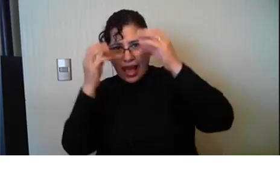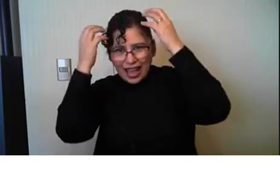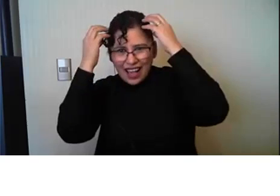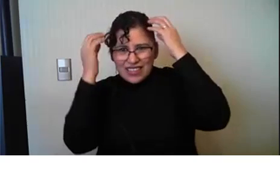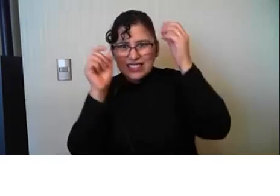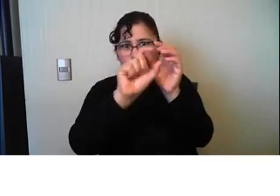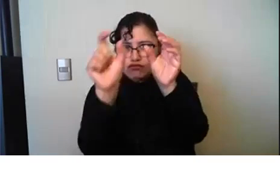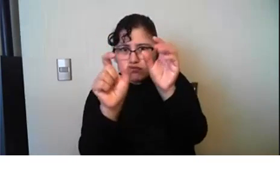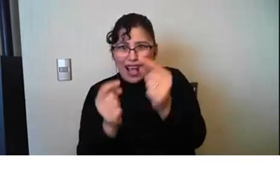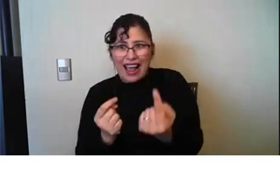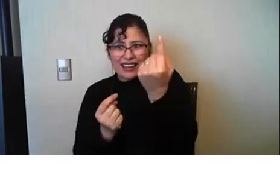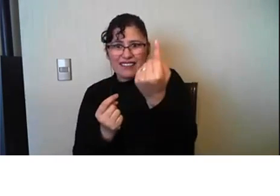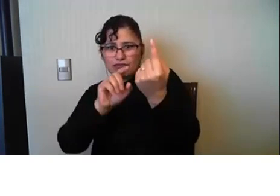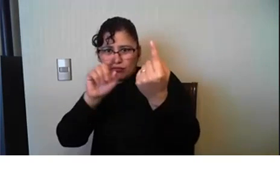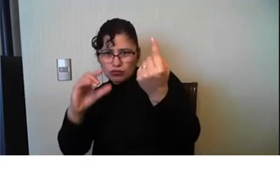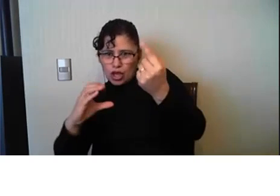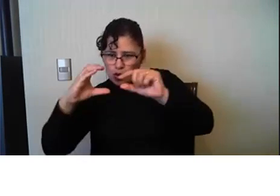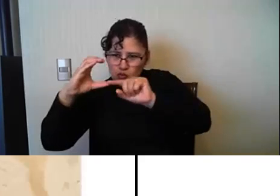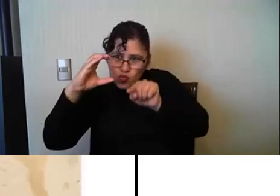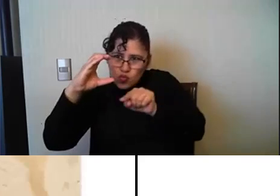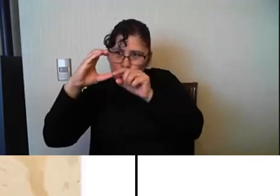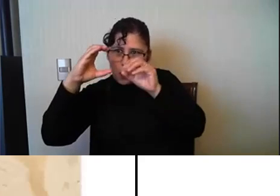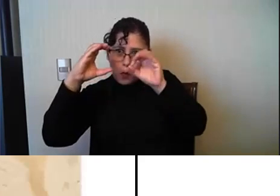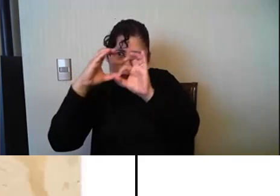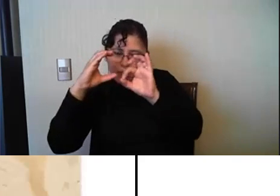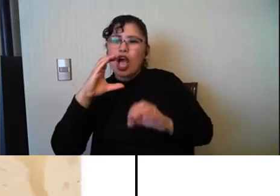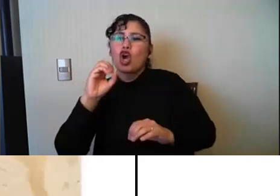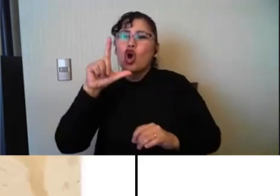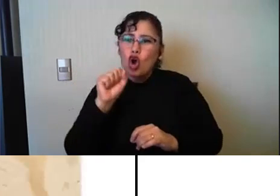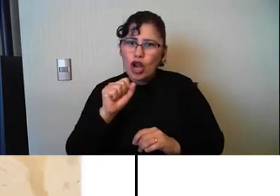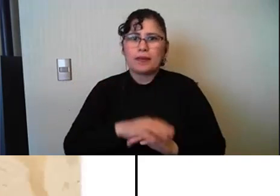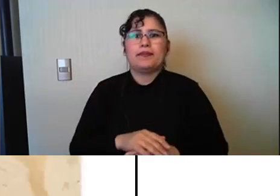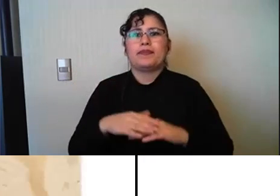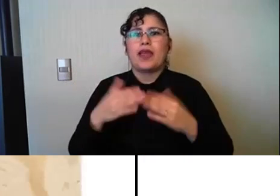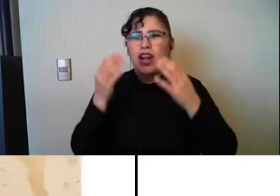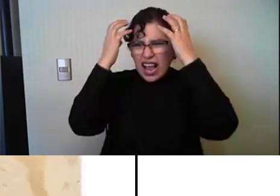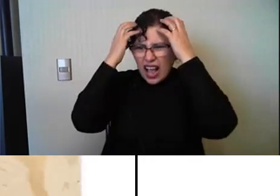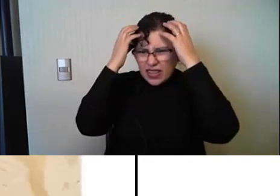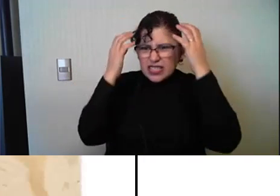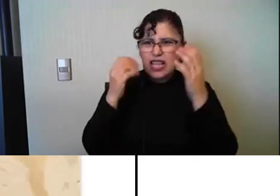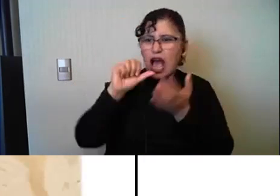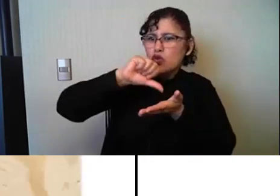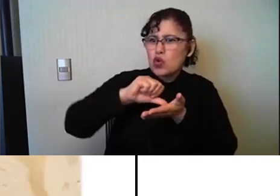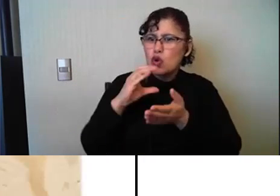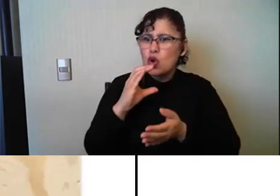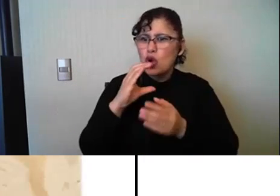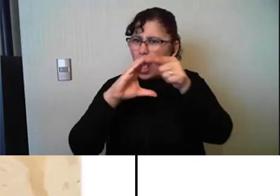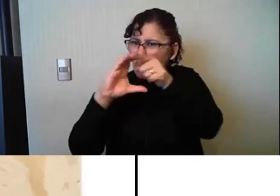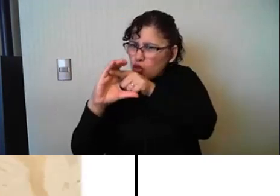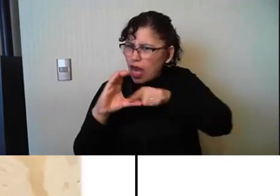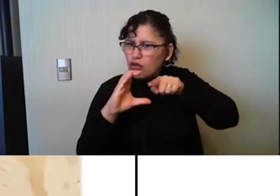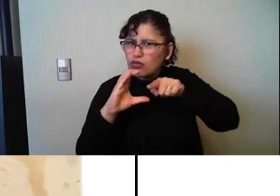cola. La cabeza del núcleo caudado se relaciona también con esta estructura ahí, que es el cuerpo